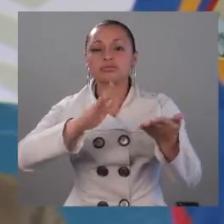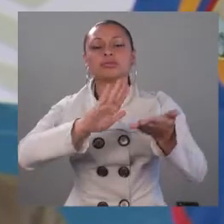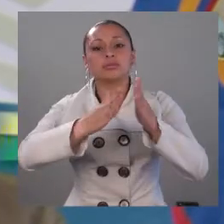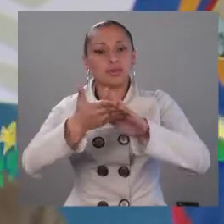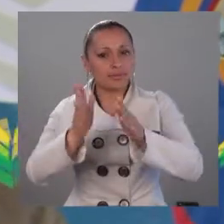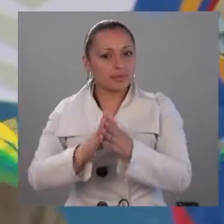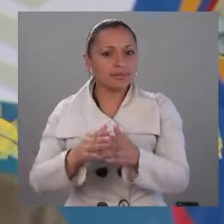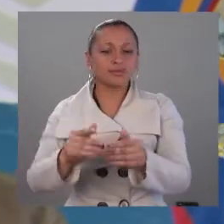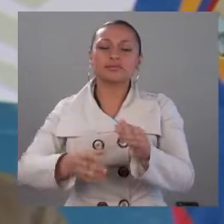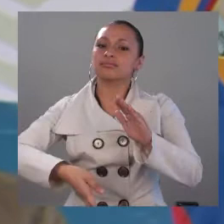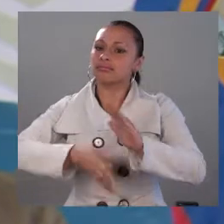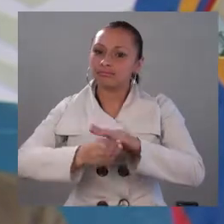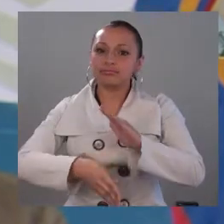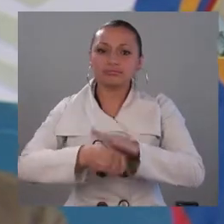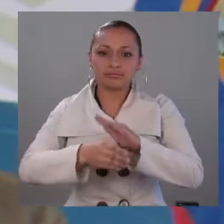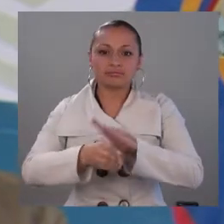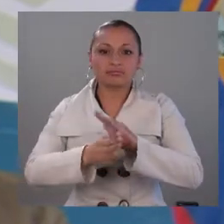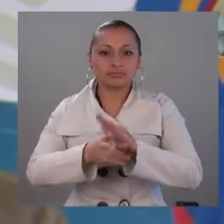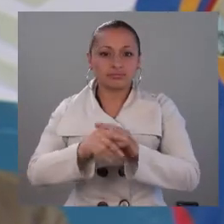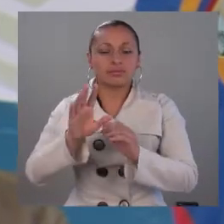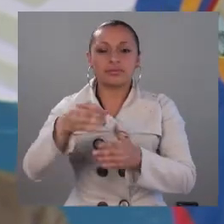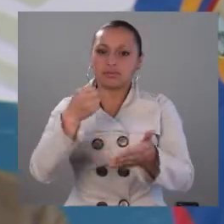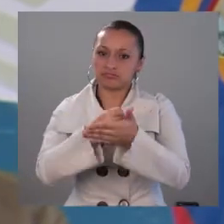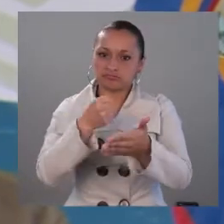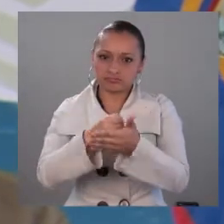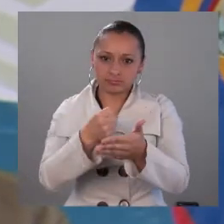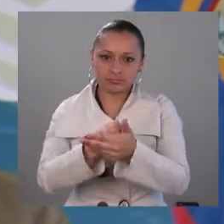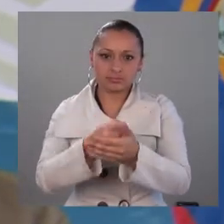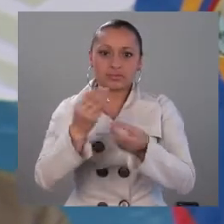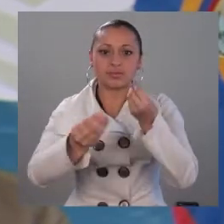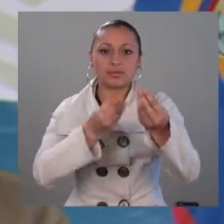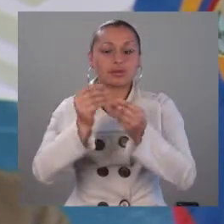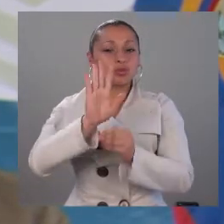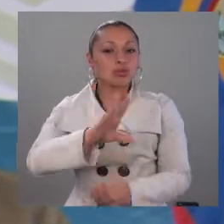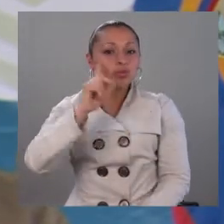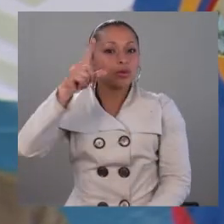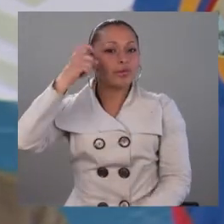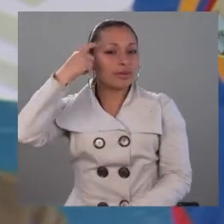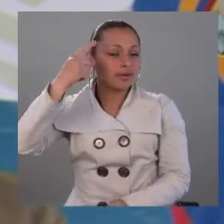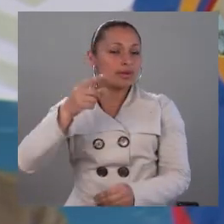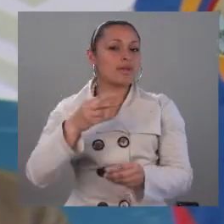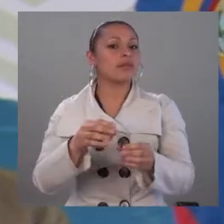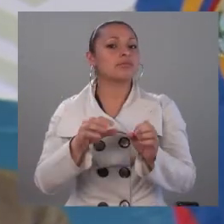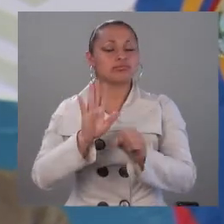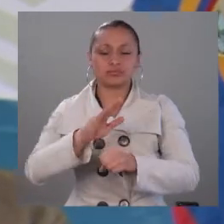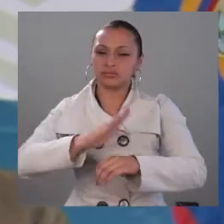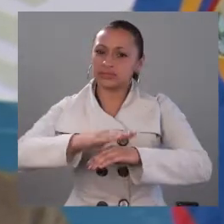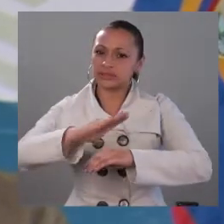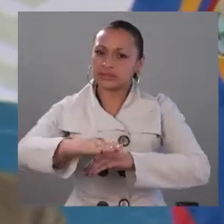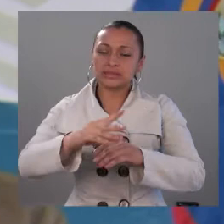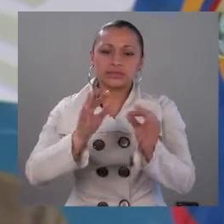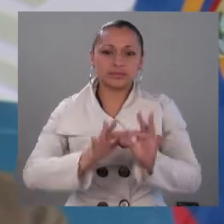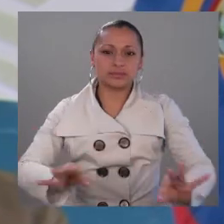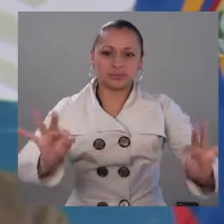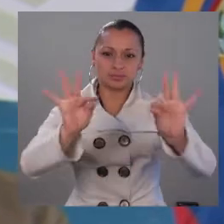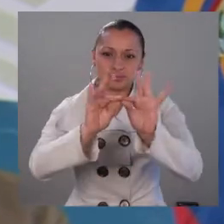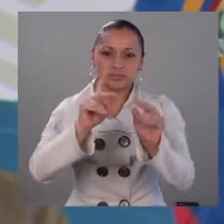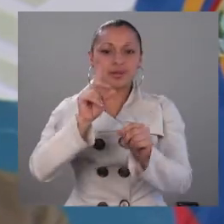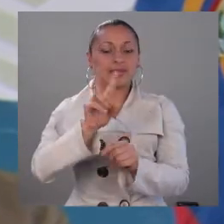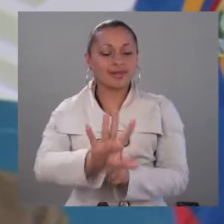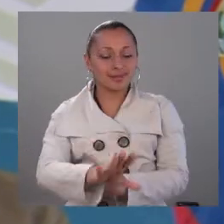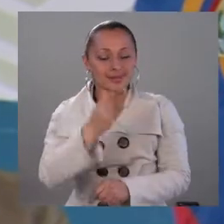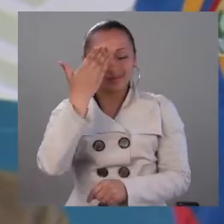está acercando cada vez más. Usted, que ha sido tan comprometido, querido gobernador, con esa causa, sabe perfectamente y